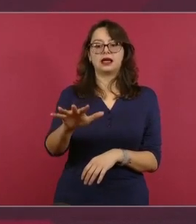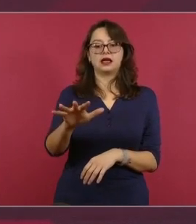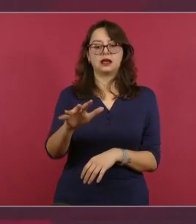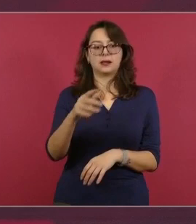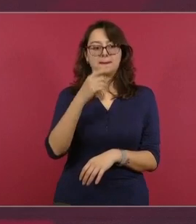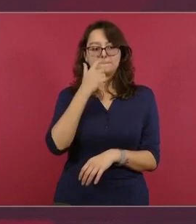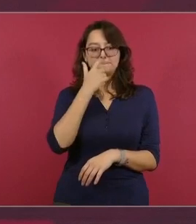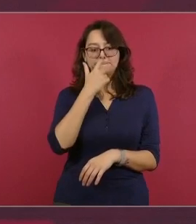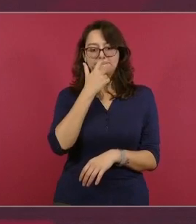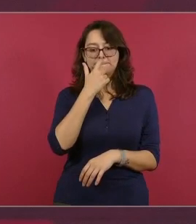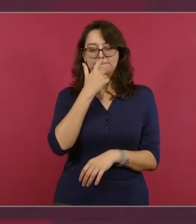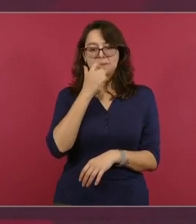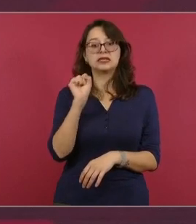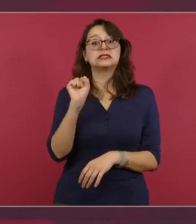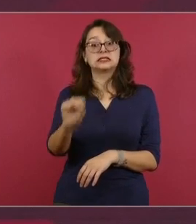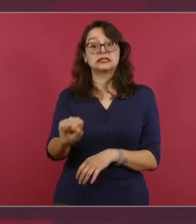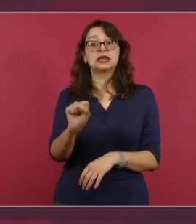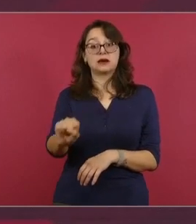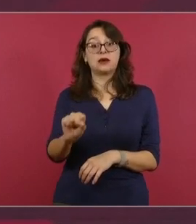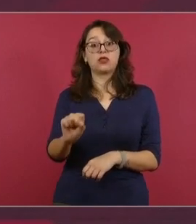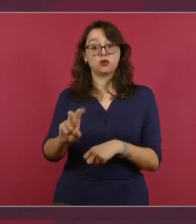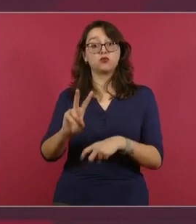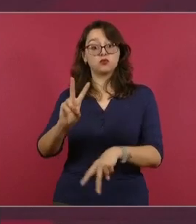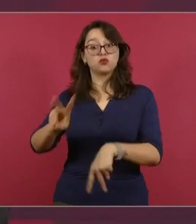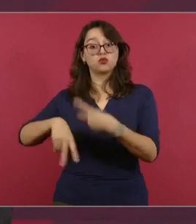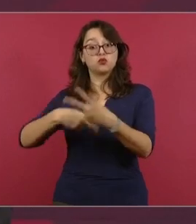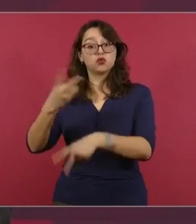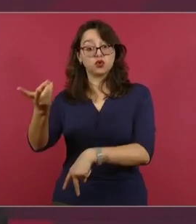creo que el sábado, en la noche,